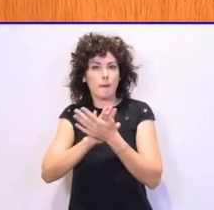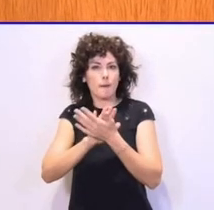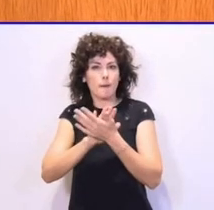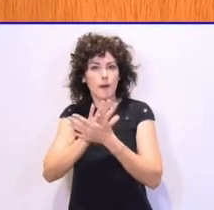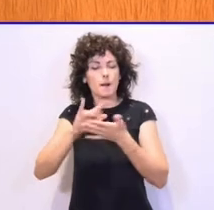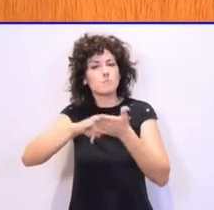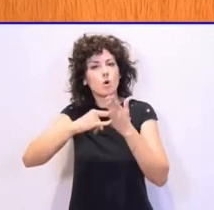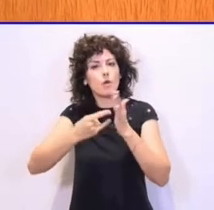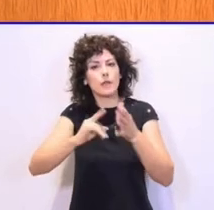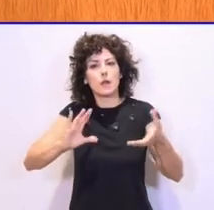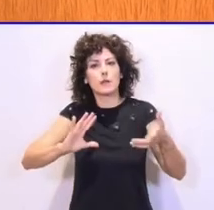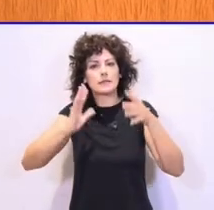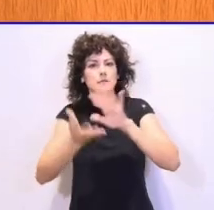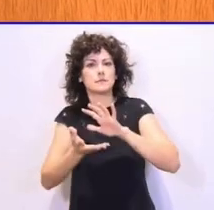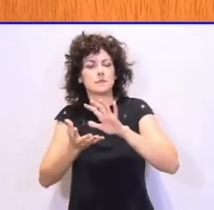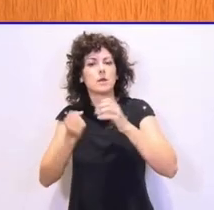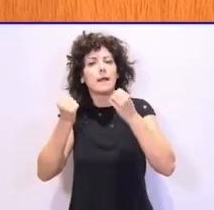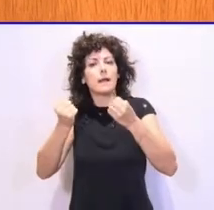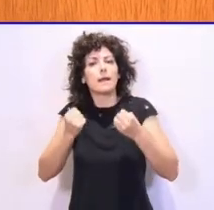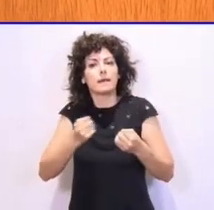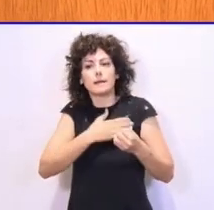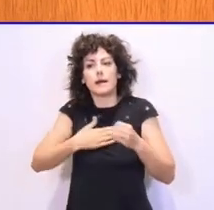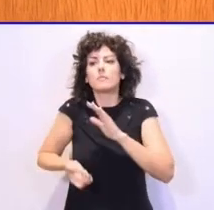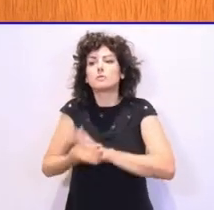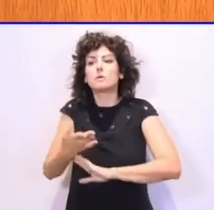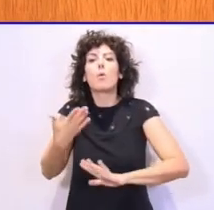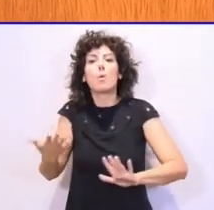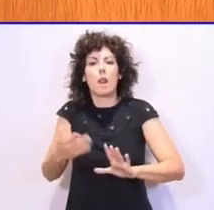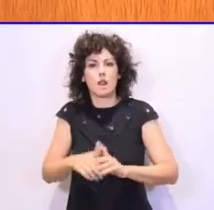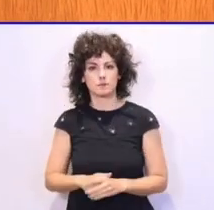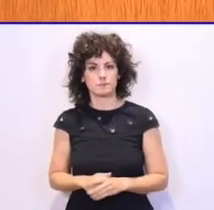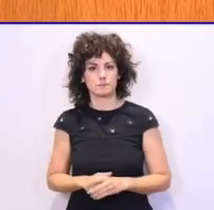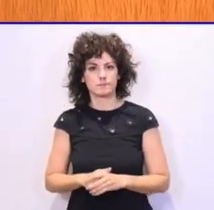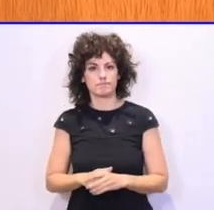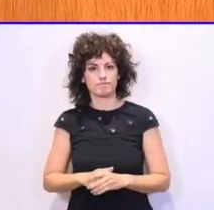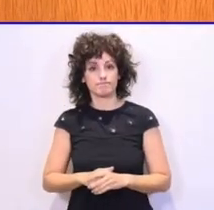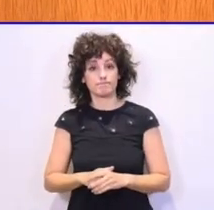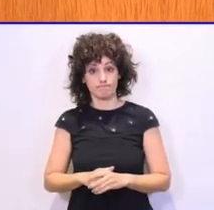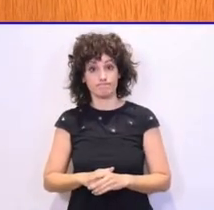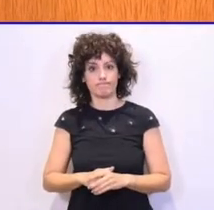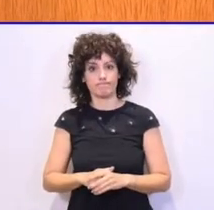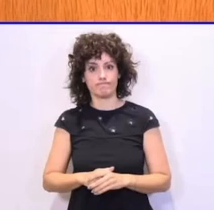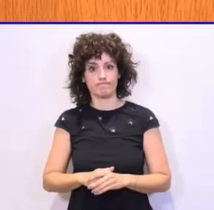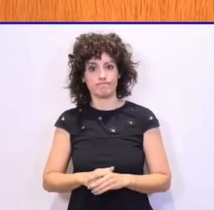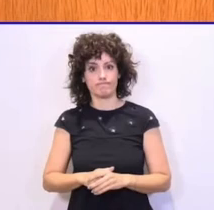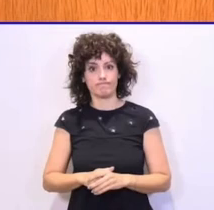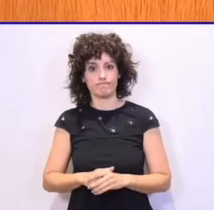modelo energética queremos generar en nuestra comunidad y de qué modelo de consumo